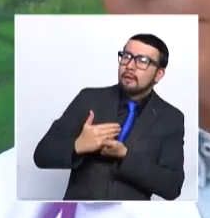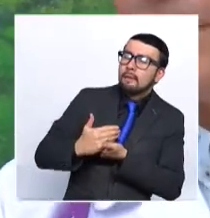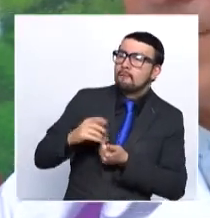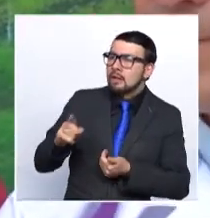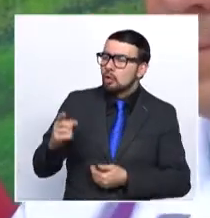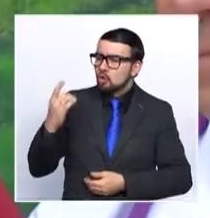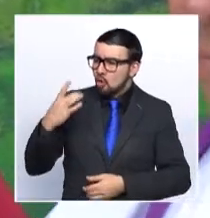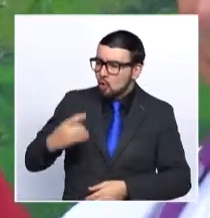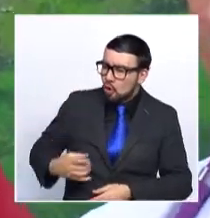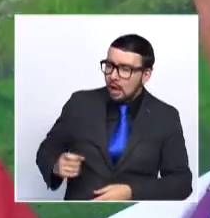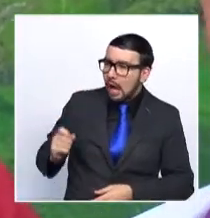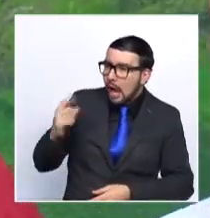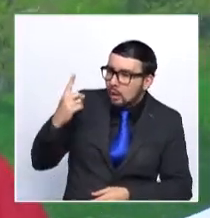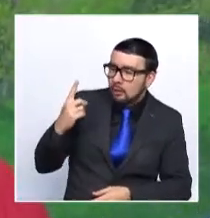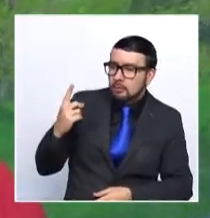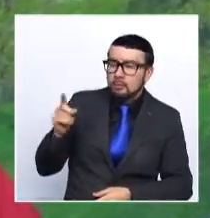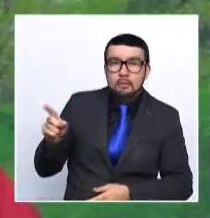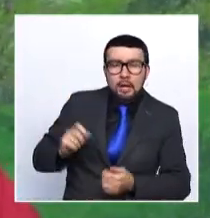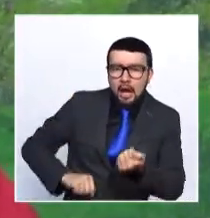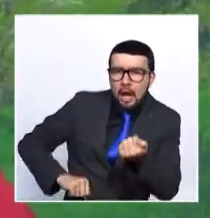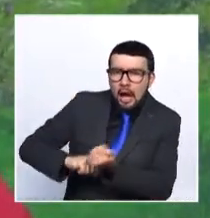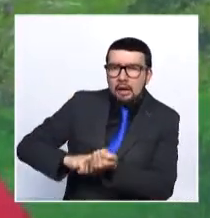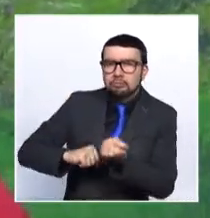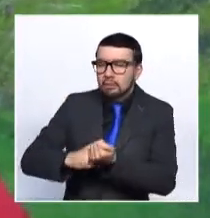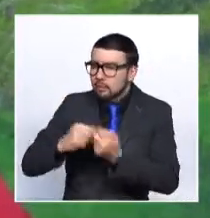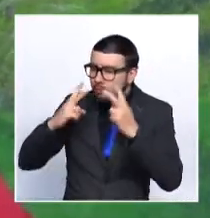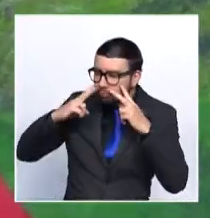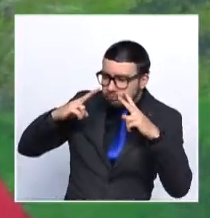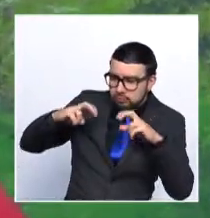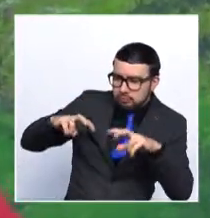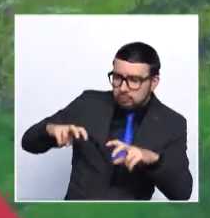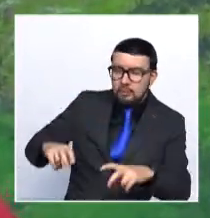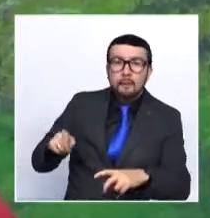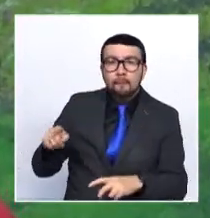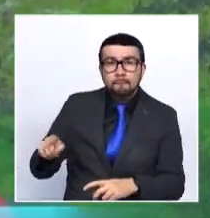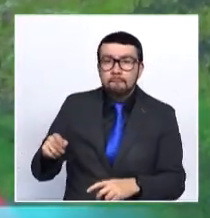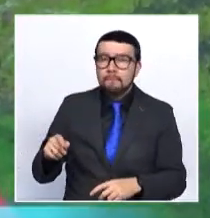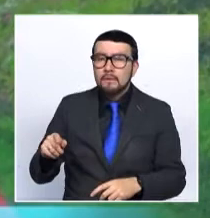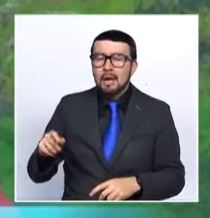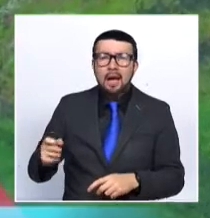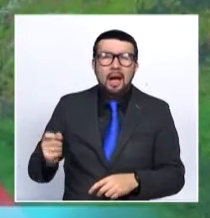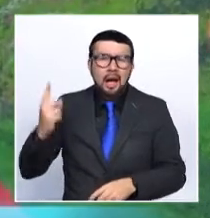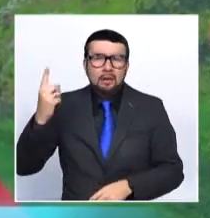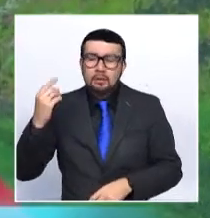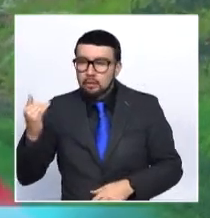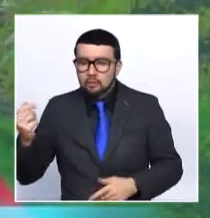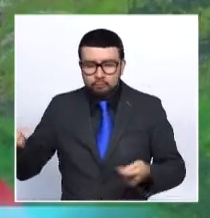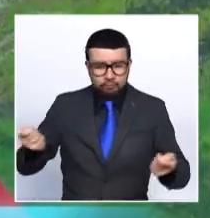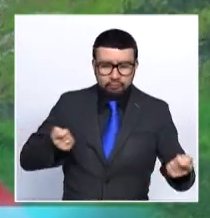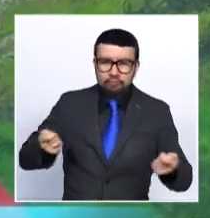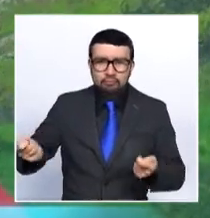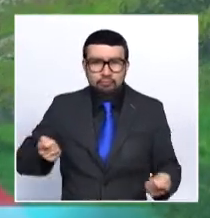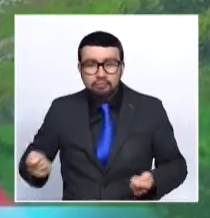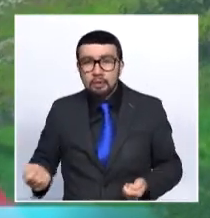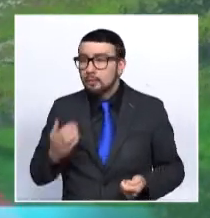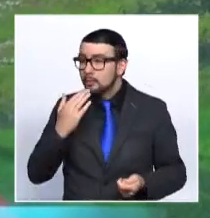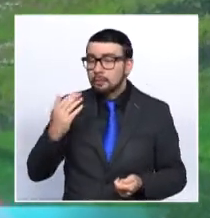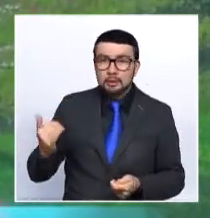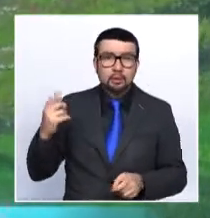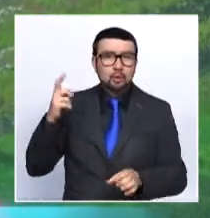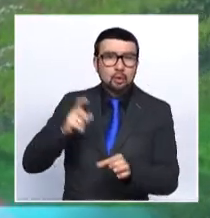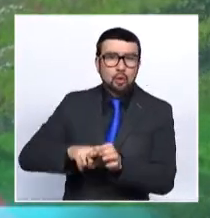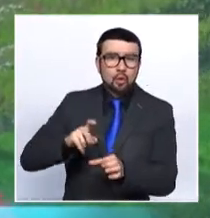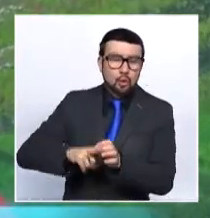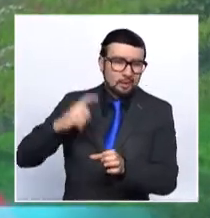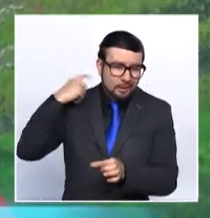dolor. Nos apoyamos en imágenes diagnósticas cuando estamos hablando de trastornos neuroestructurales, bien sea en columna, bien sea